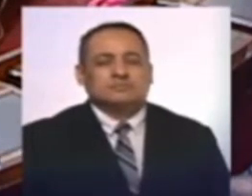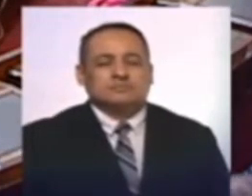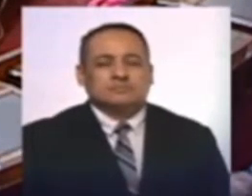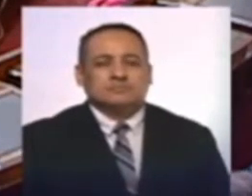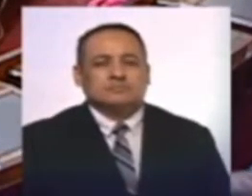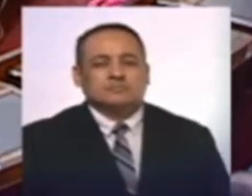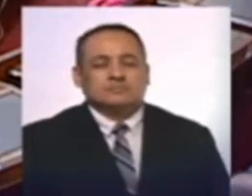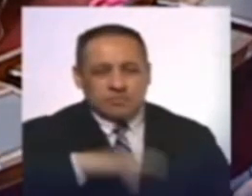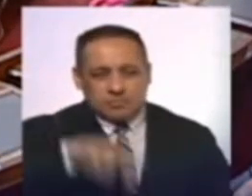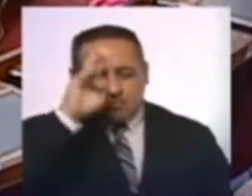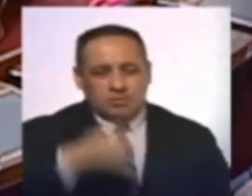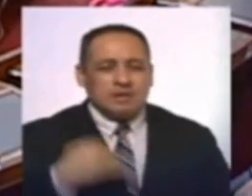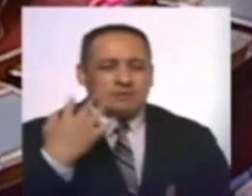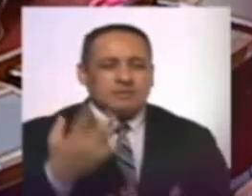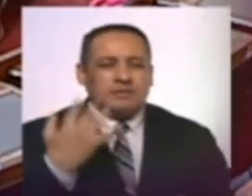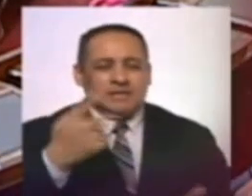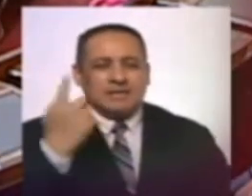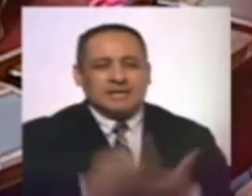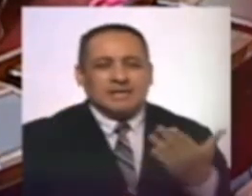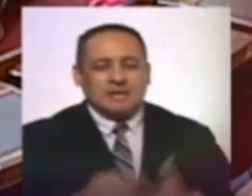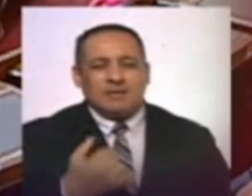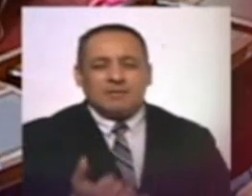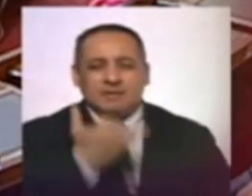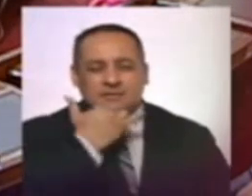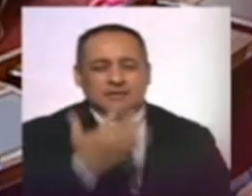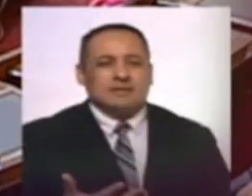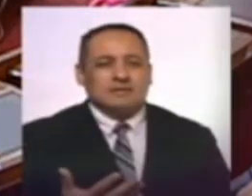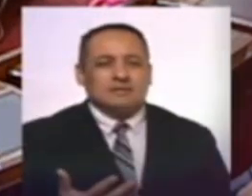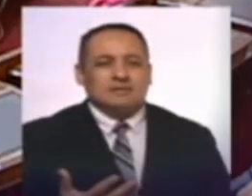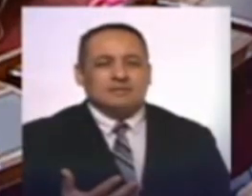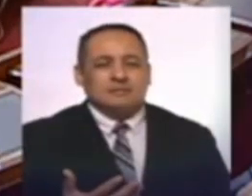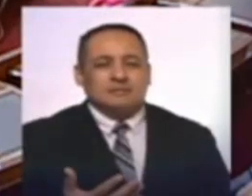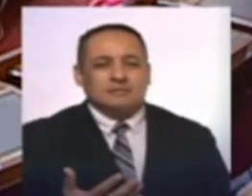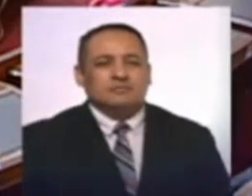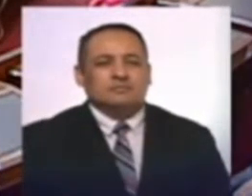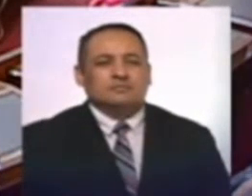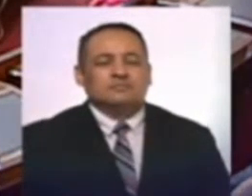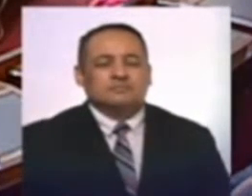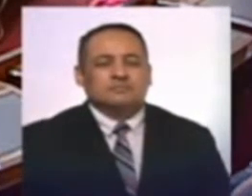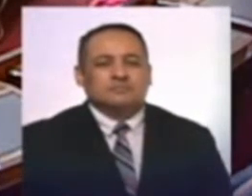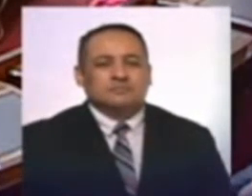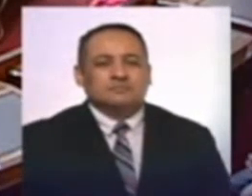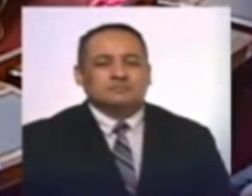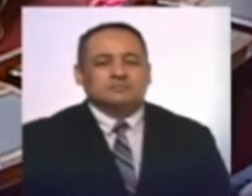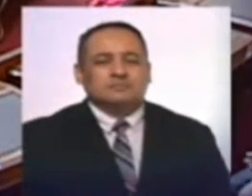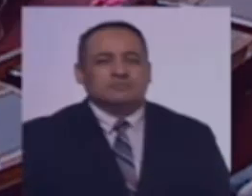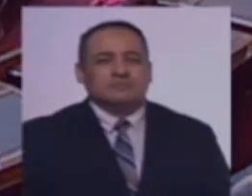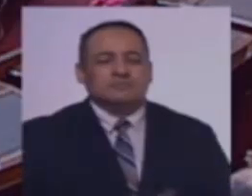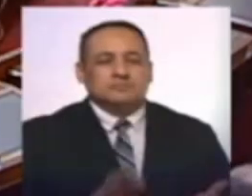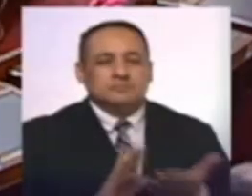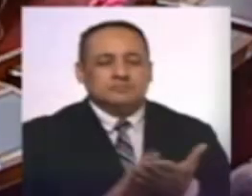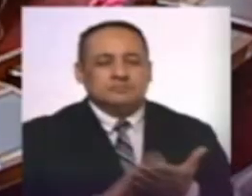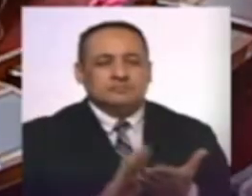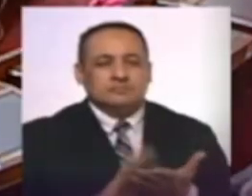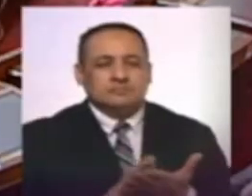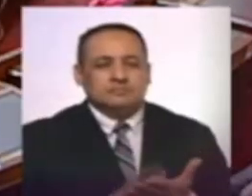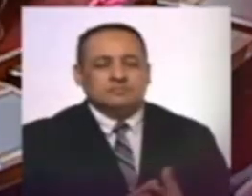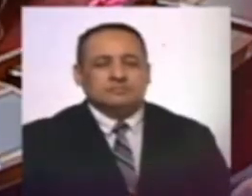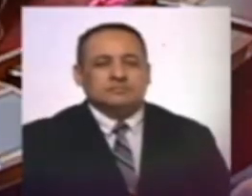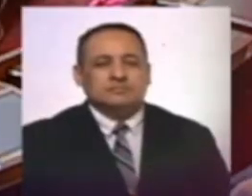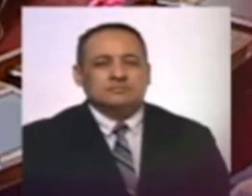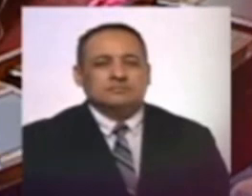quieren mantenerse aislados de estos avatares de la vida. Yo estoy preparado para